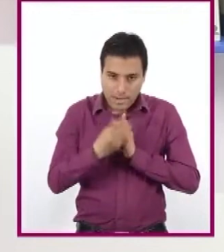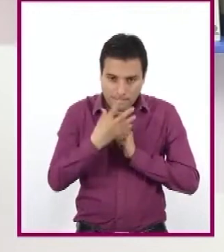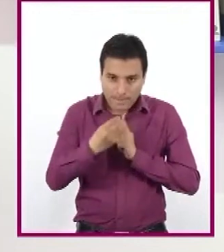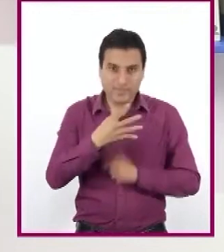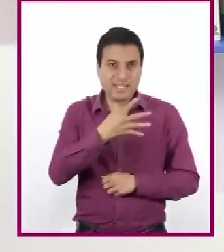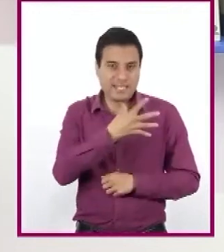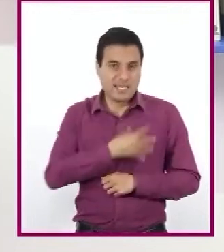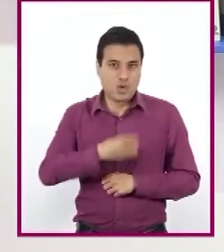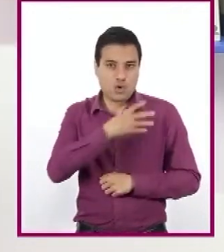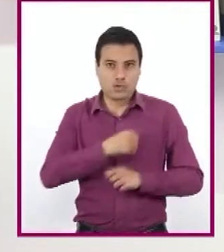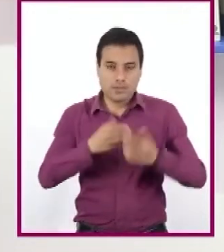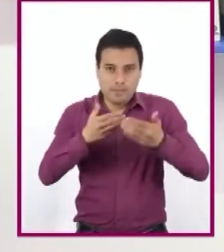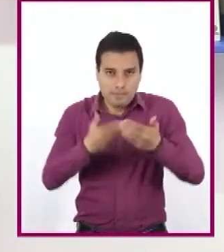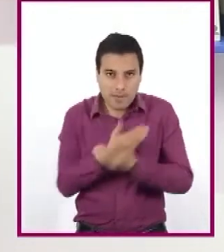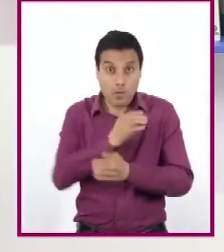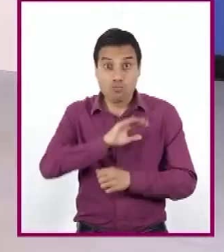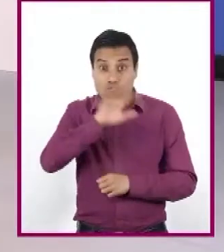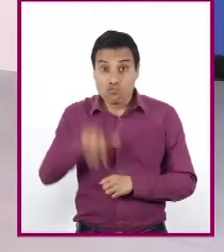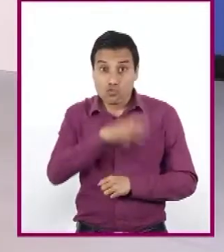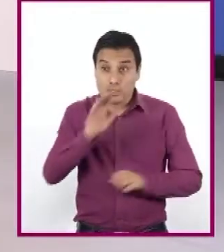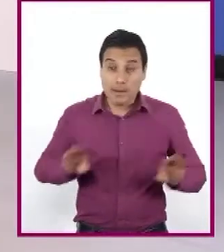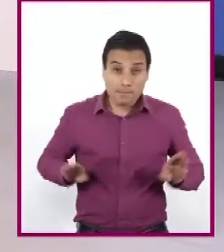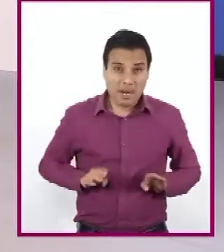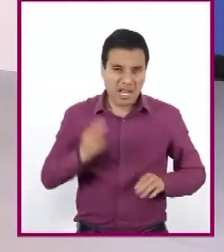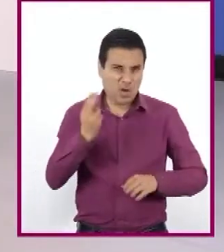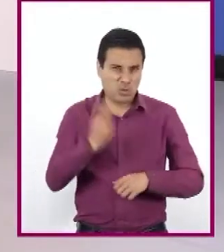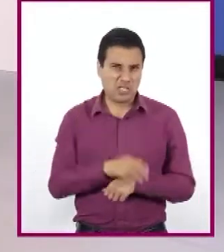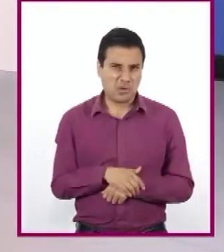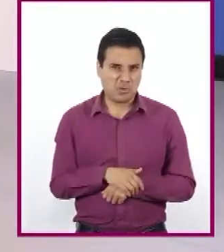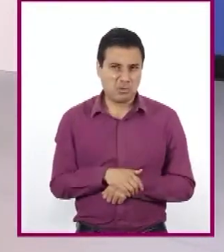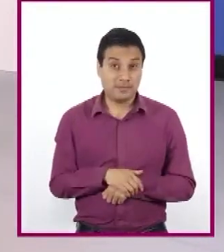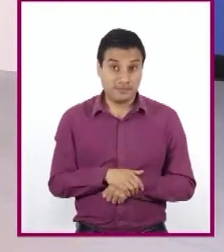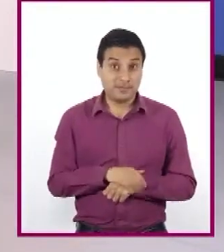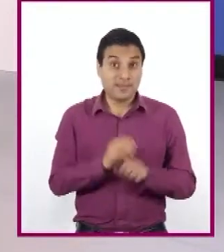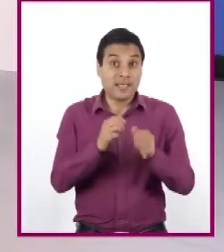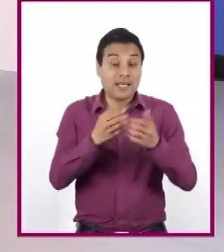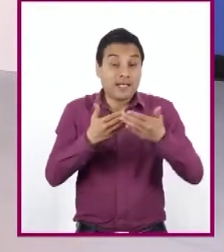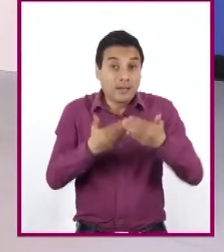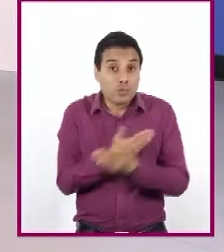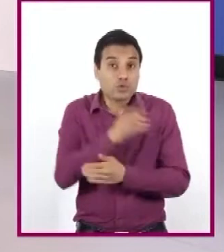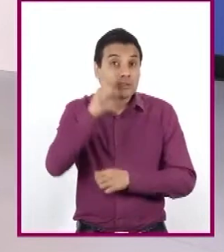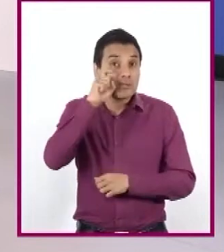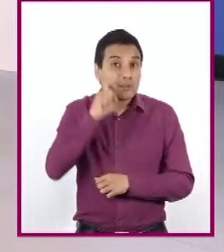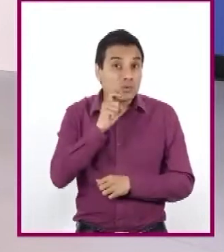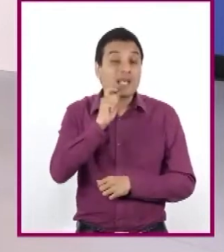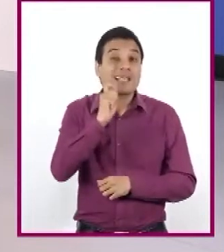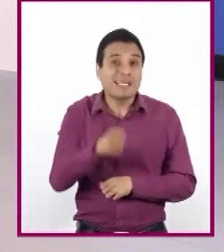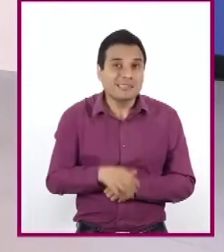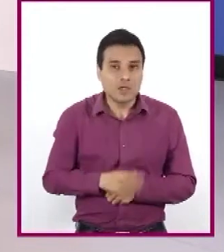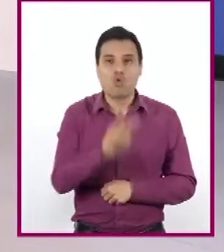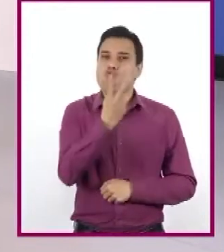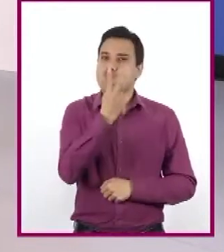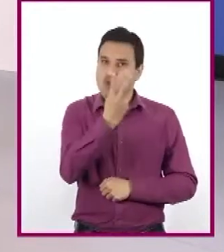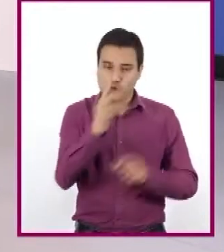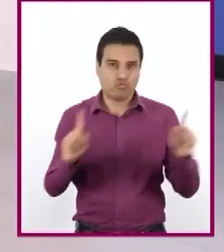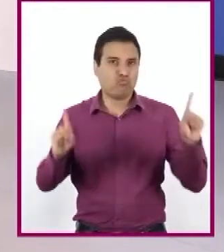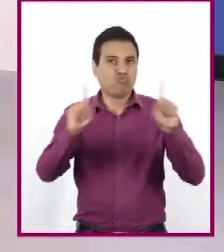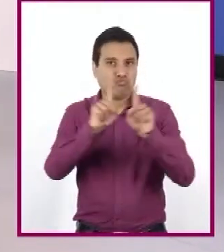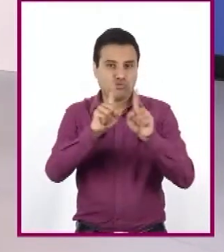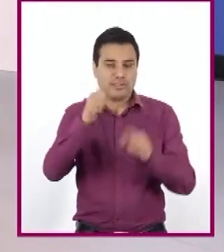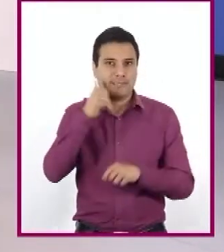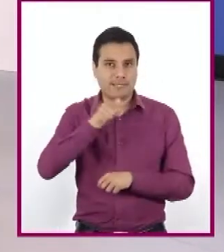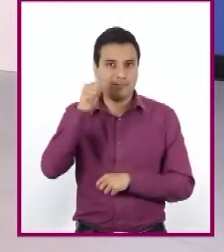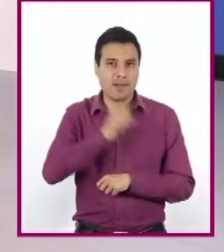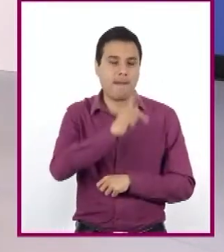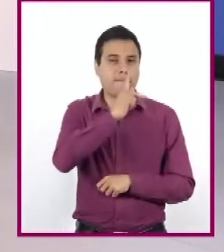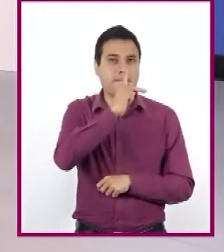sin necesidad de encontrar pareja. La reproducción sexual implica la participación de dos organismos, progenitores o